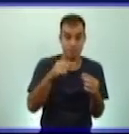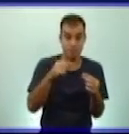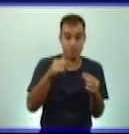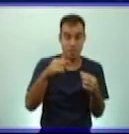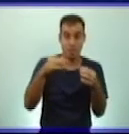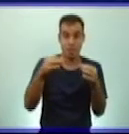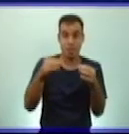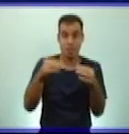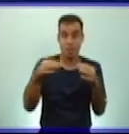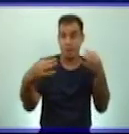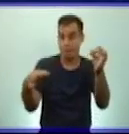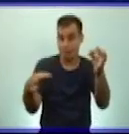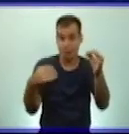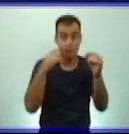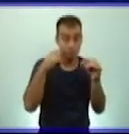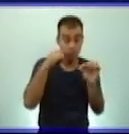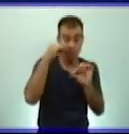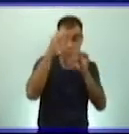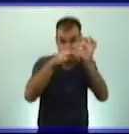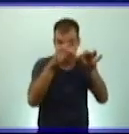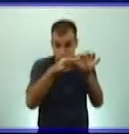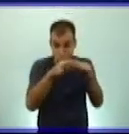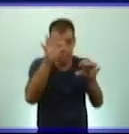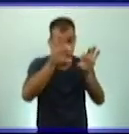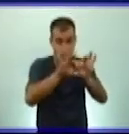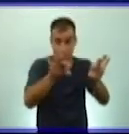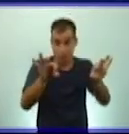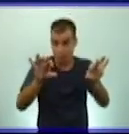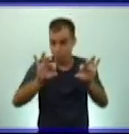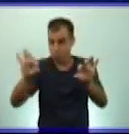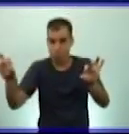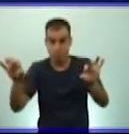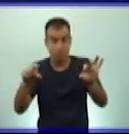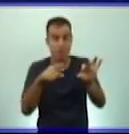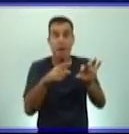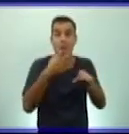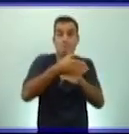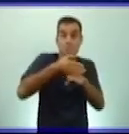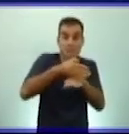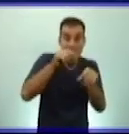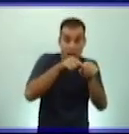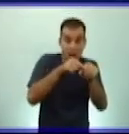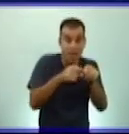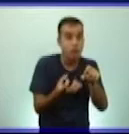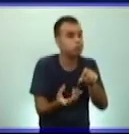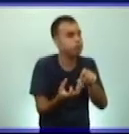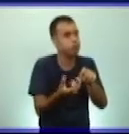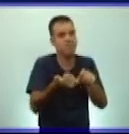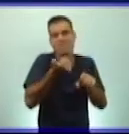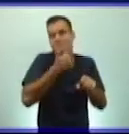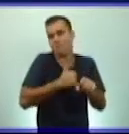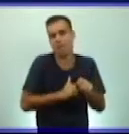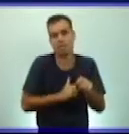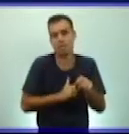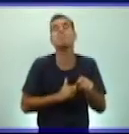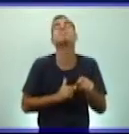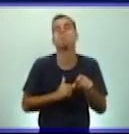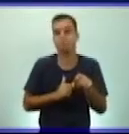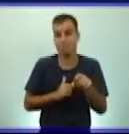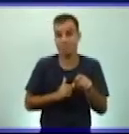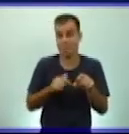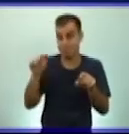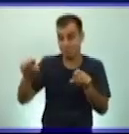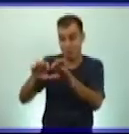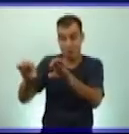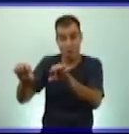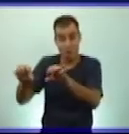sustenta el cilindro de madera o de plástico, se quema fácilmente. En cambio, la que sostiene el cilindro